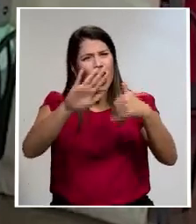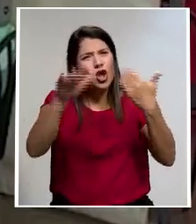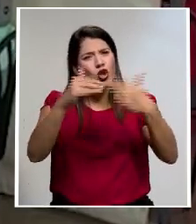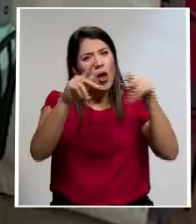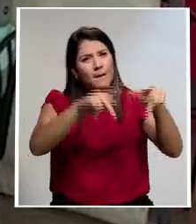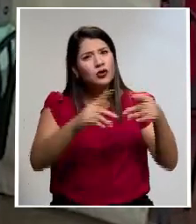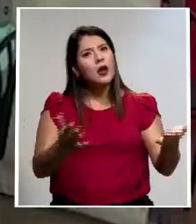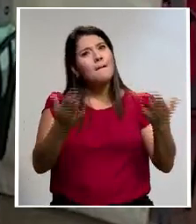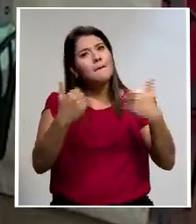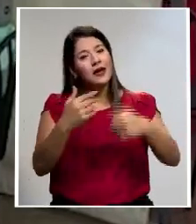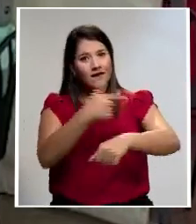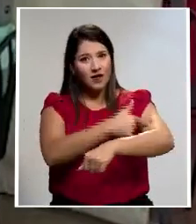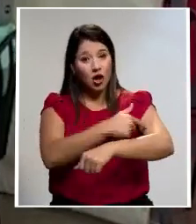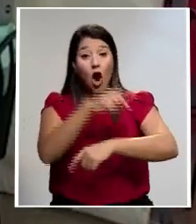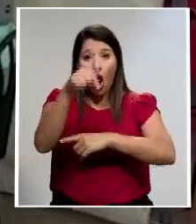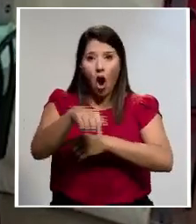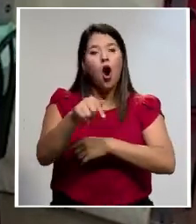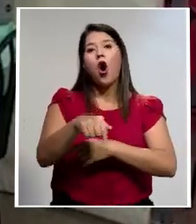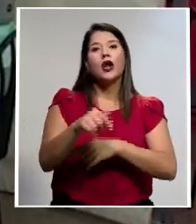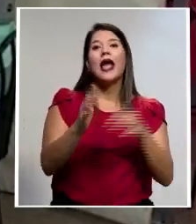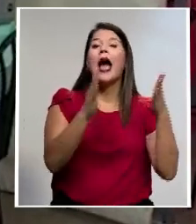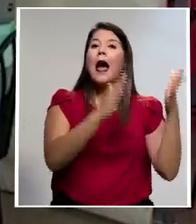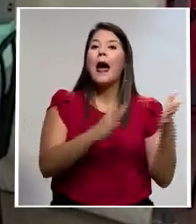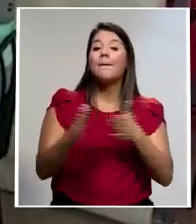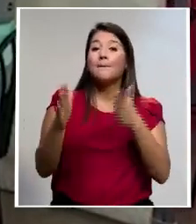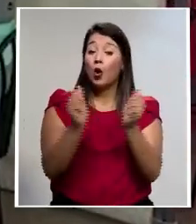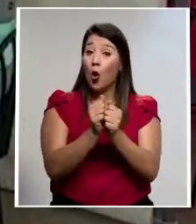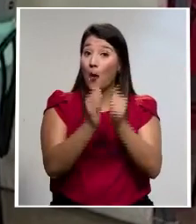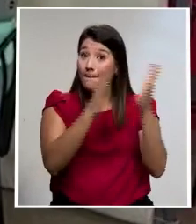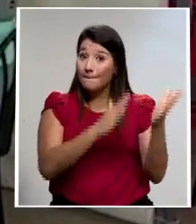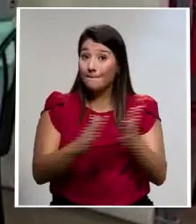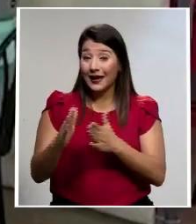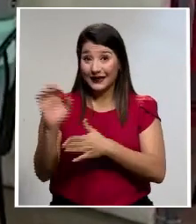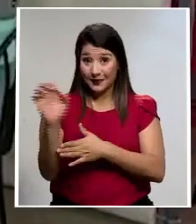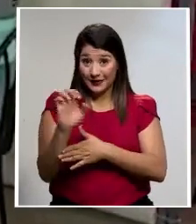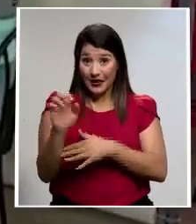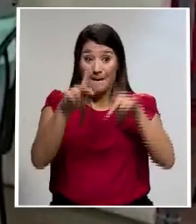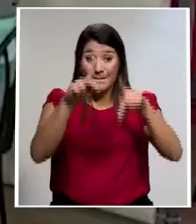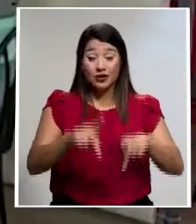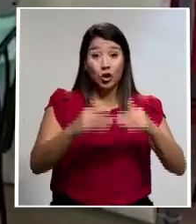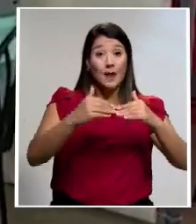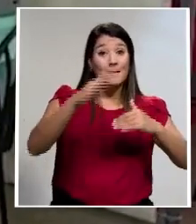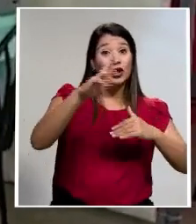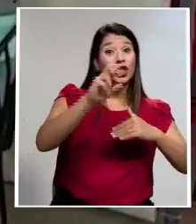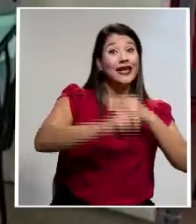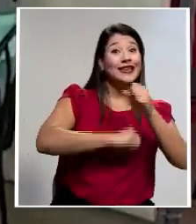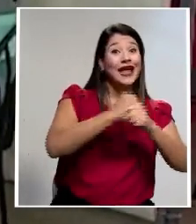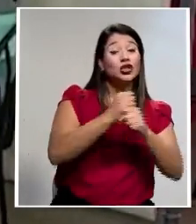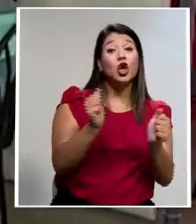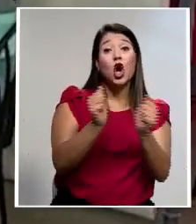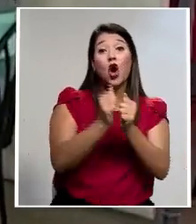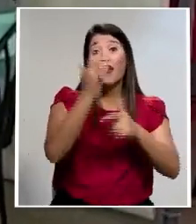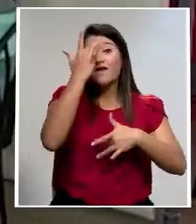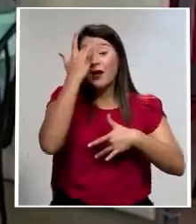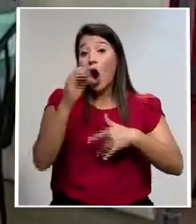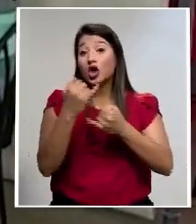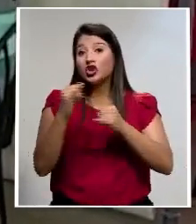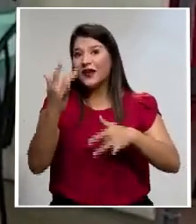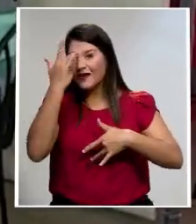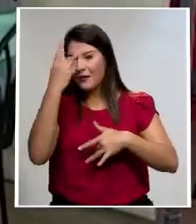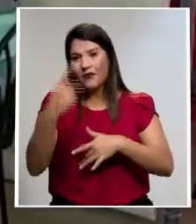a vacunarse. Hoy aplicando plan de contingencia, personas mayores de 30 años con o sin factor de riesgo. Aquí los